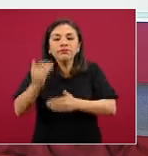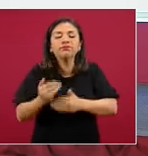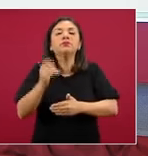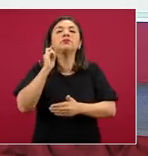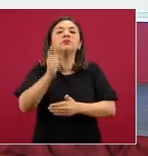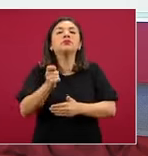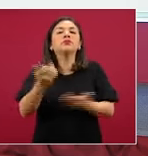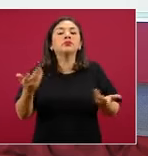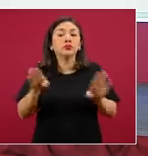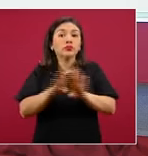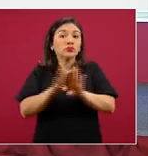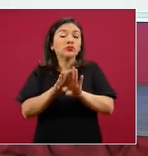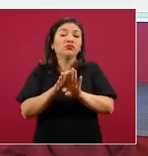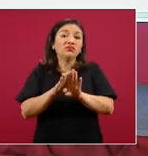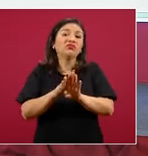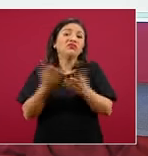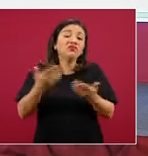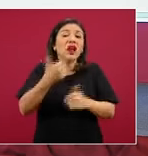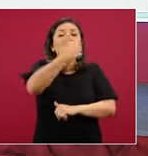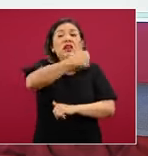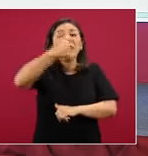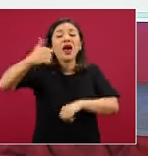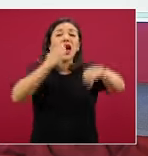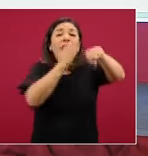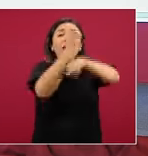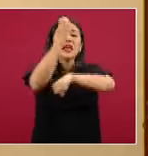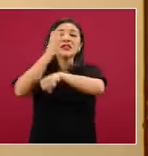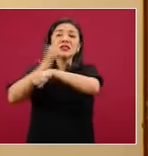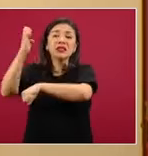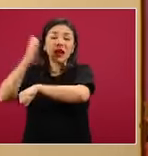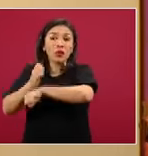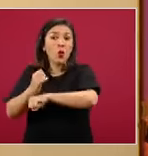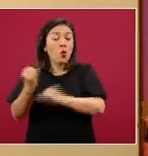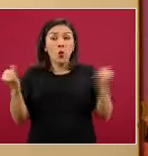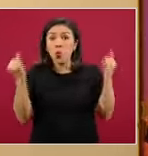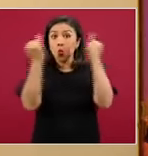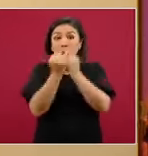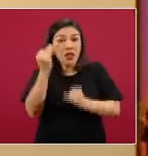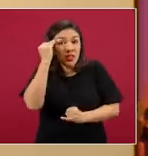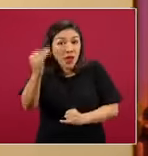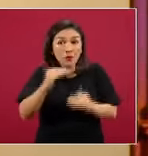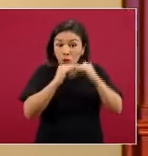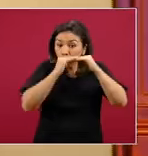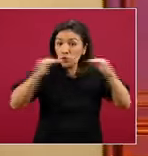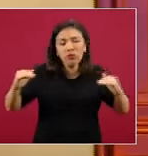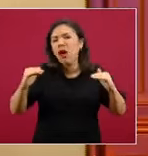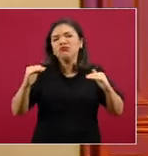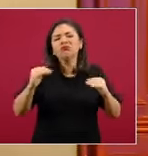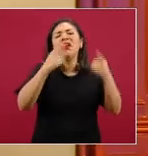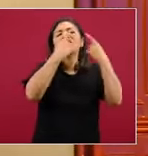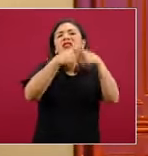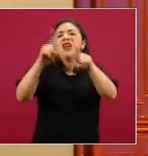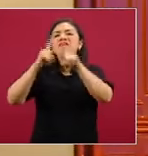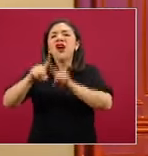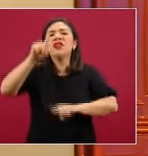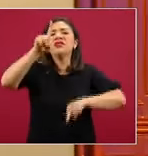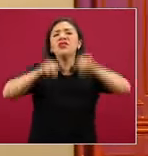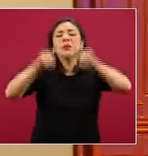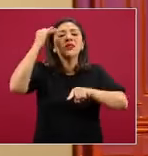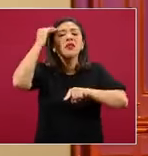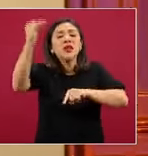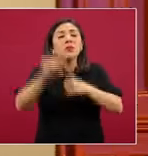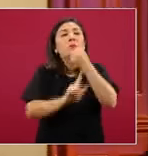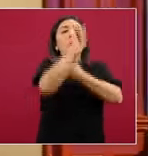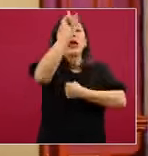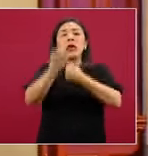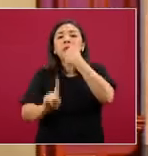manera asincrónica cada una de las entidades federativas ha presentado diferentes formas, momentos de la epidemia,